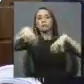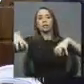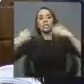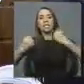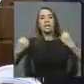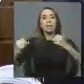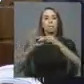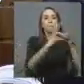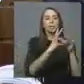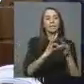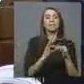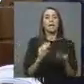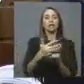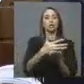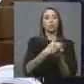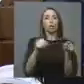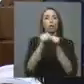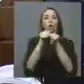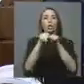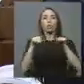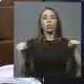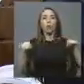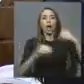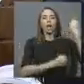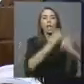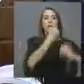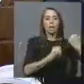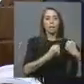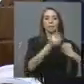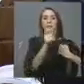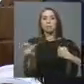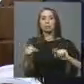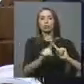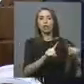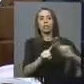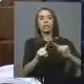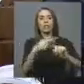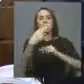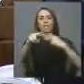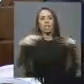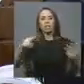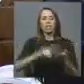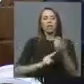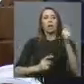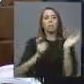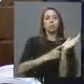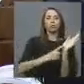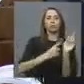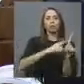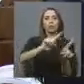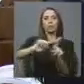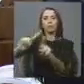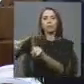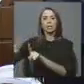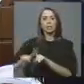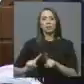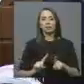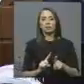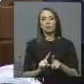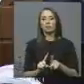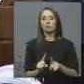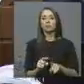a igualar los salarios a empresas y a personas de distintas realidades y productividades y para eso